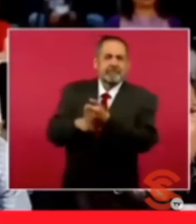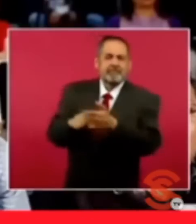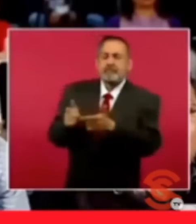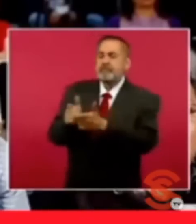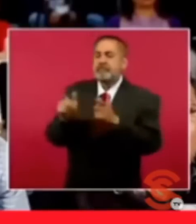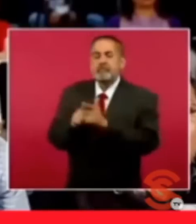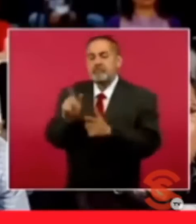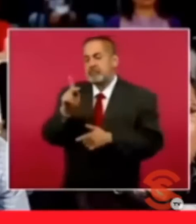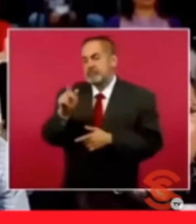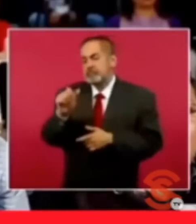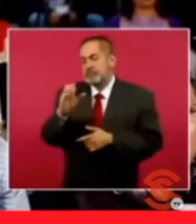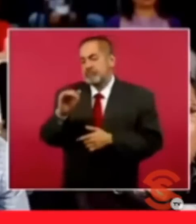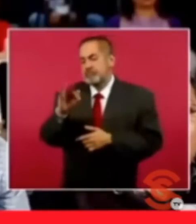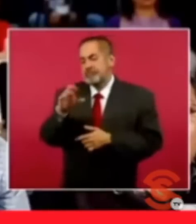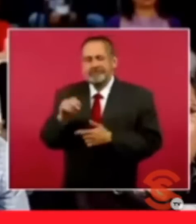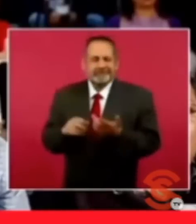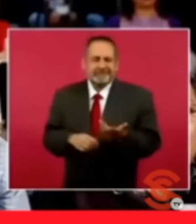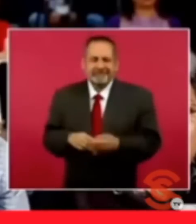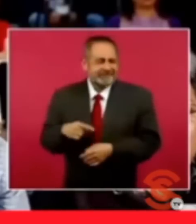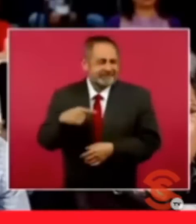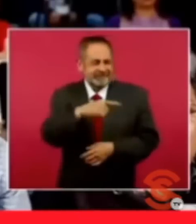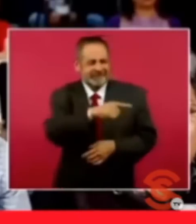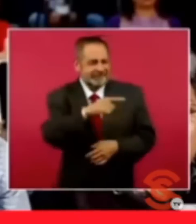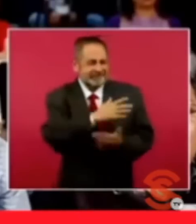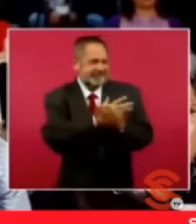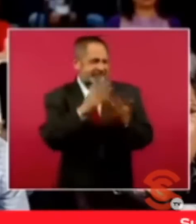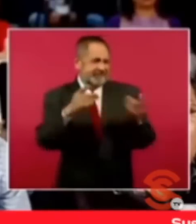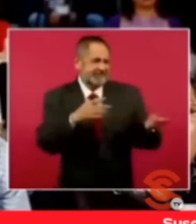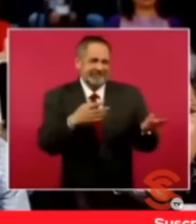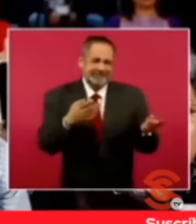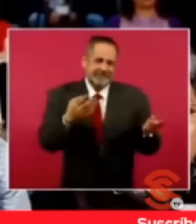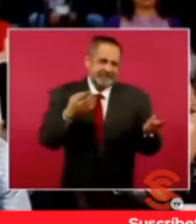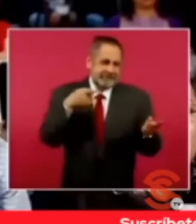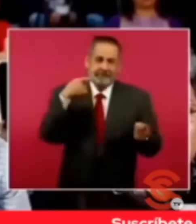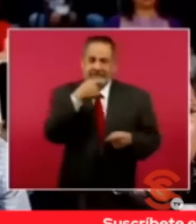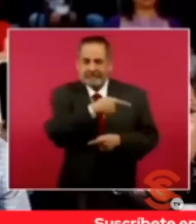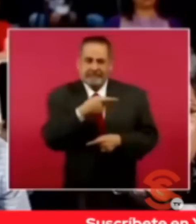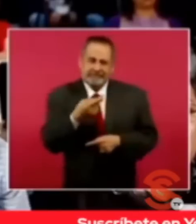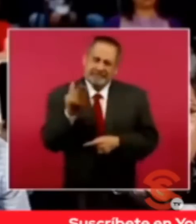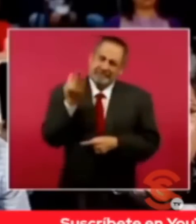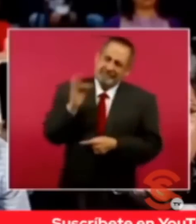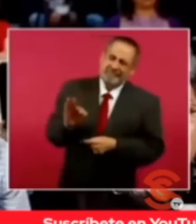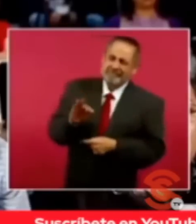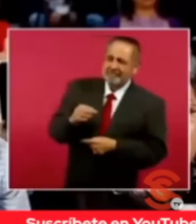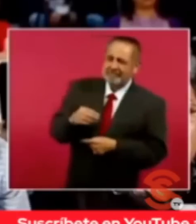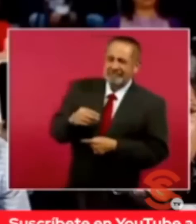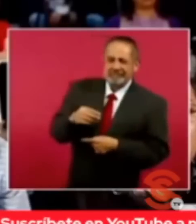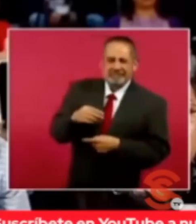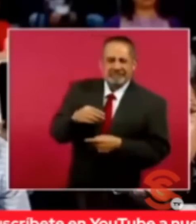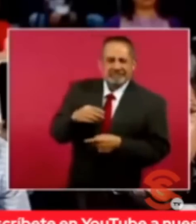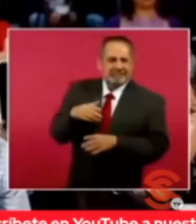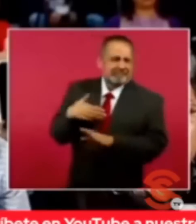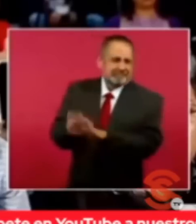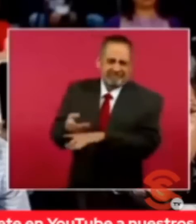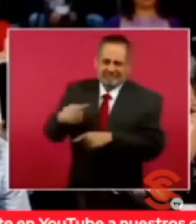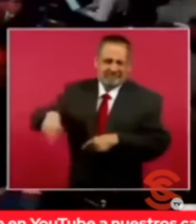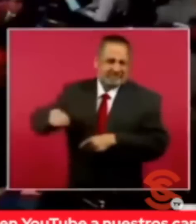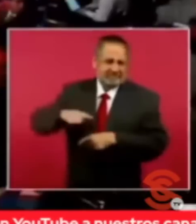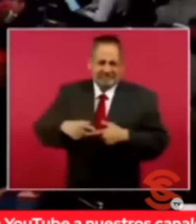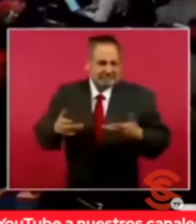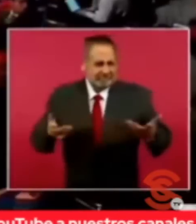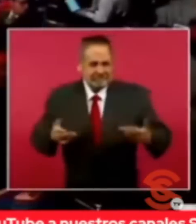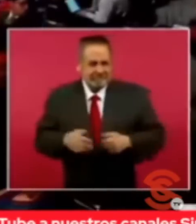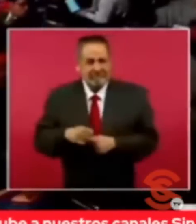Pacífico. ¿Esto no ya raya en traición a la patria desde su perspectiva, secretario? ¿Qué opinión